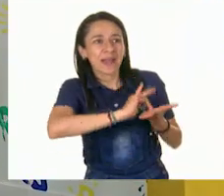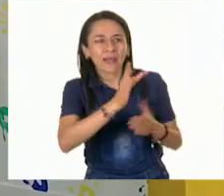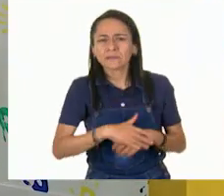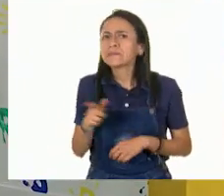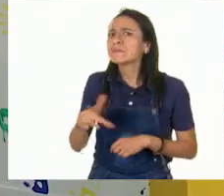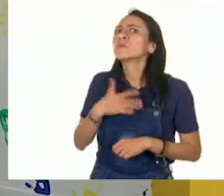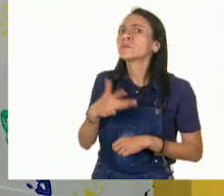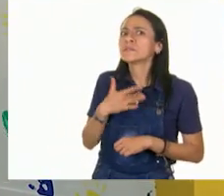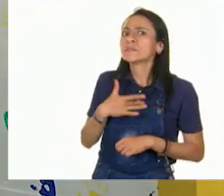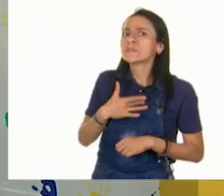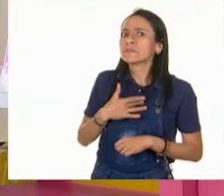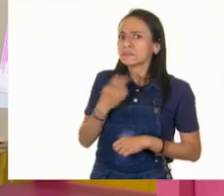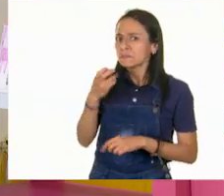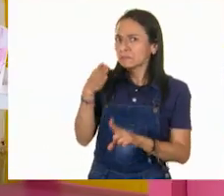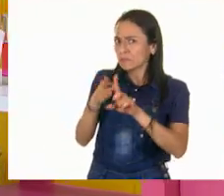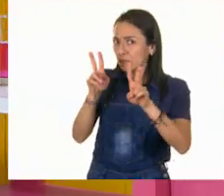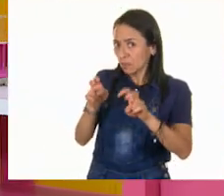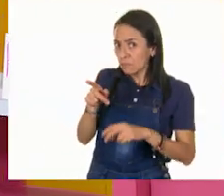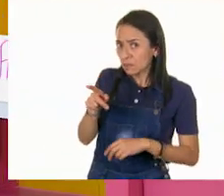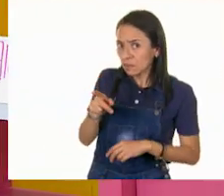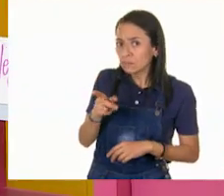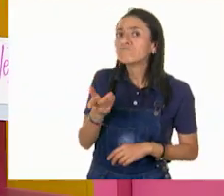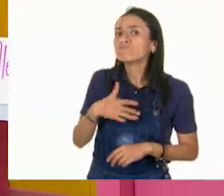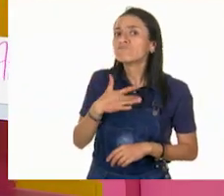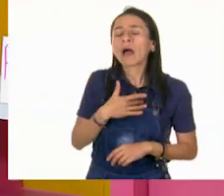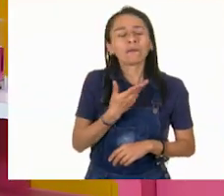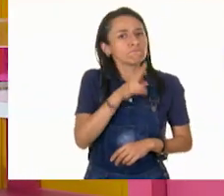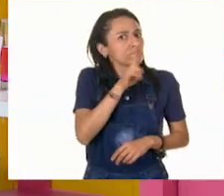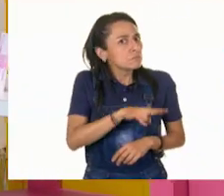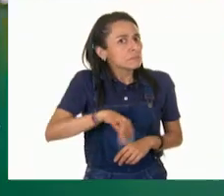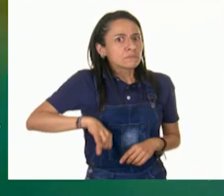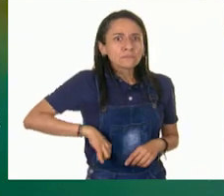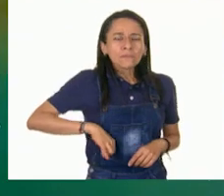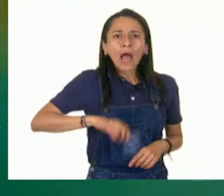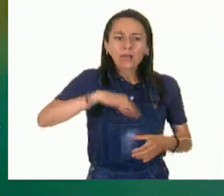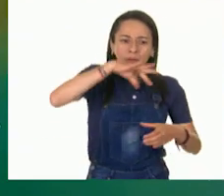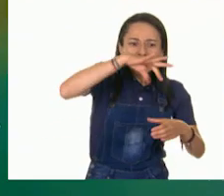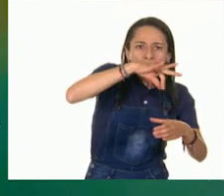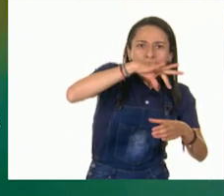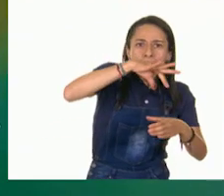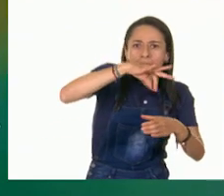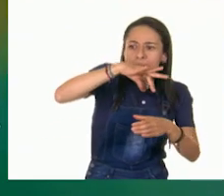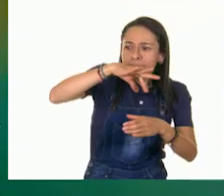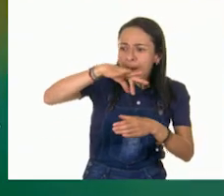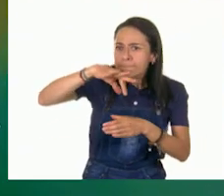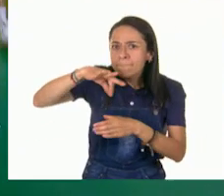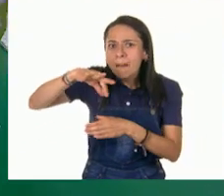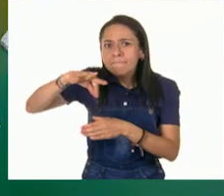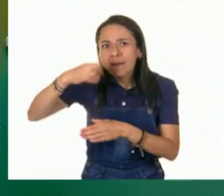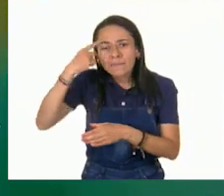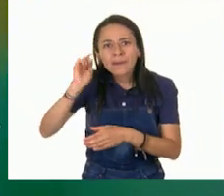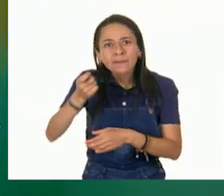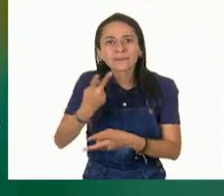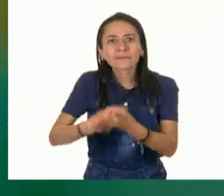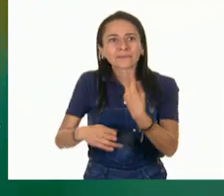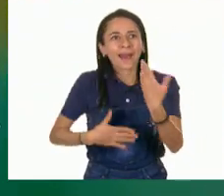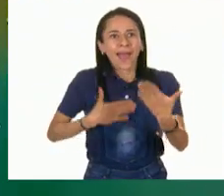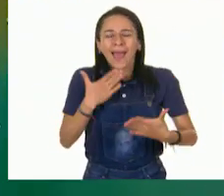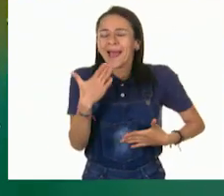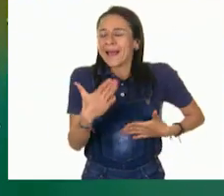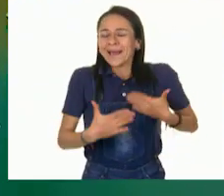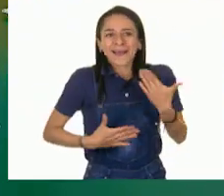asunto? Sí, interesantísimo este experimento de las gotitas de la alegría. Sí, sí, sí. La doctora, ¿cómo?